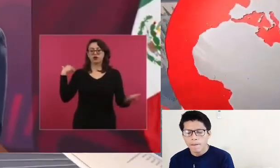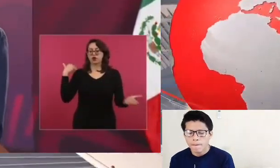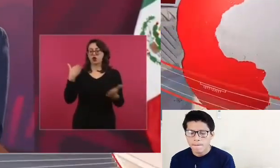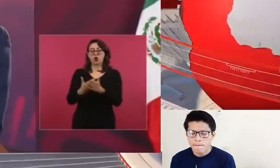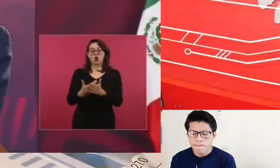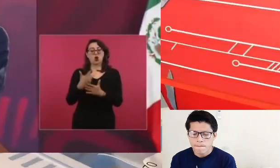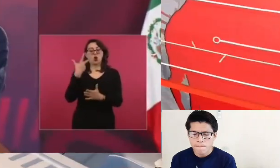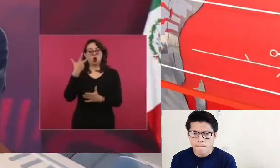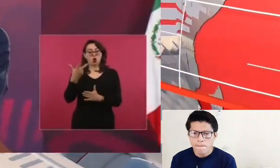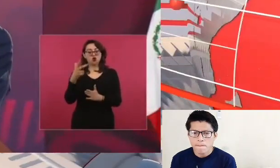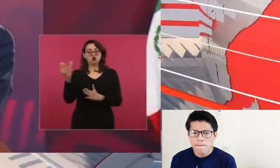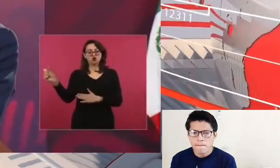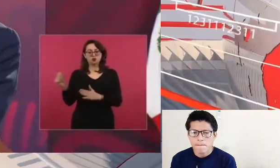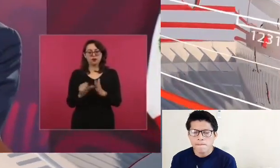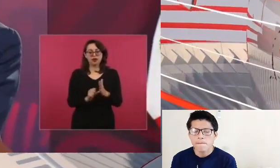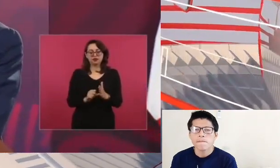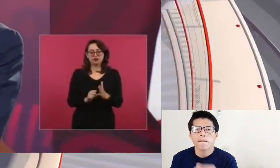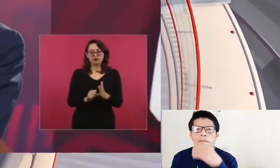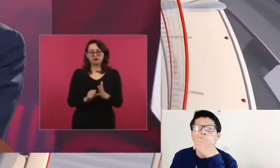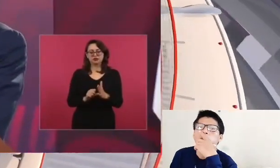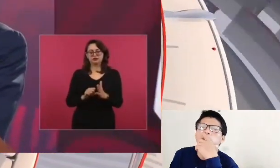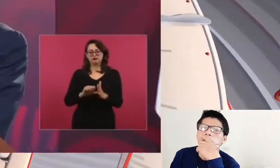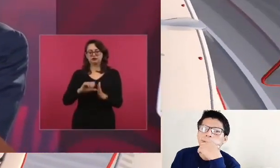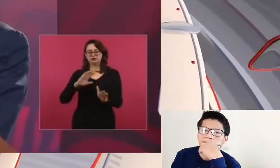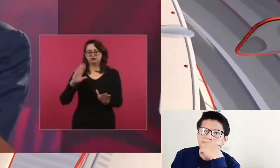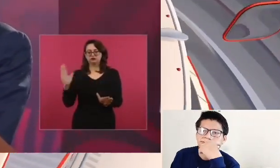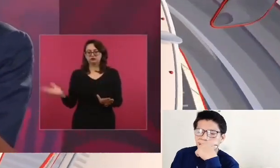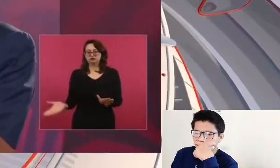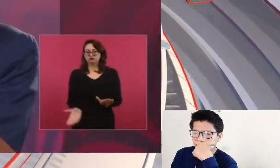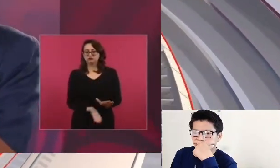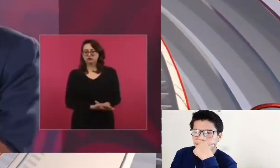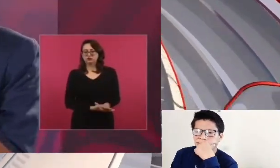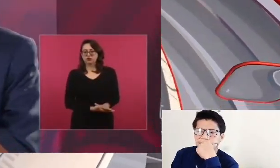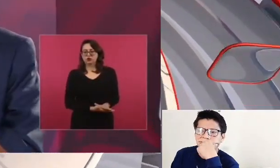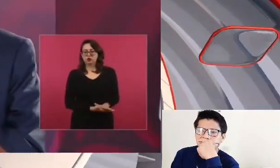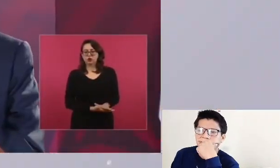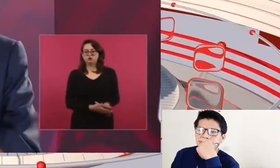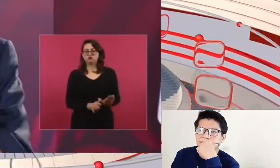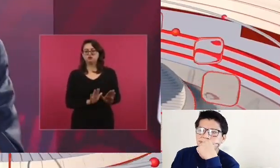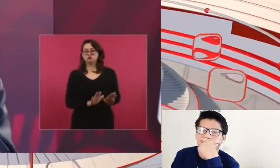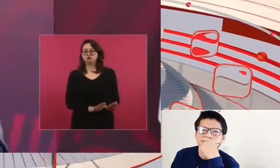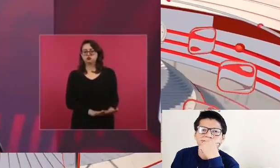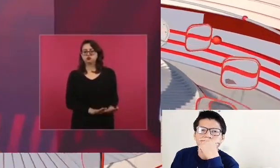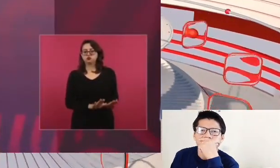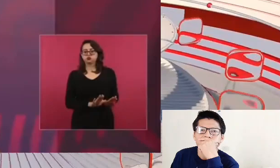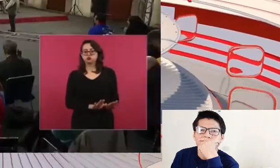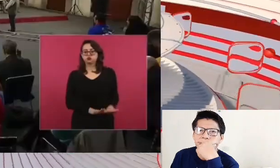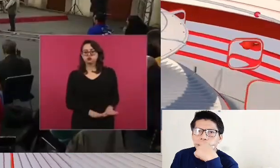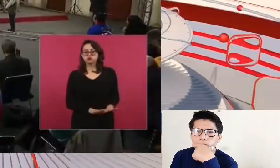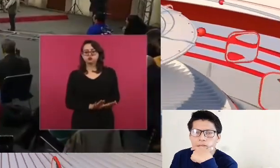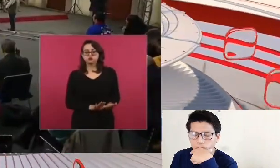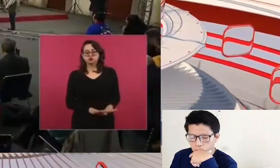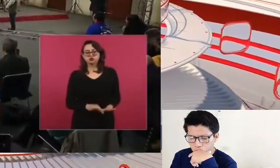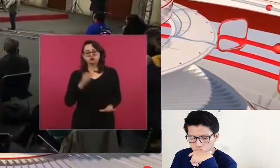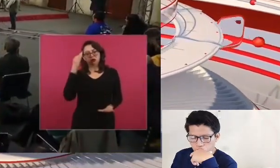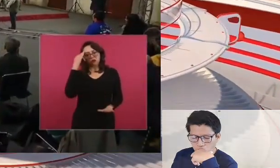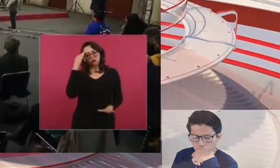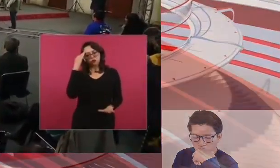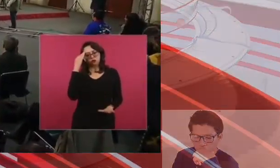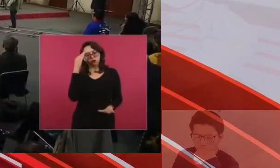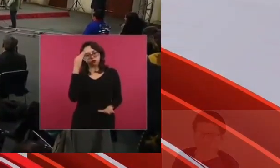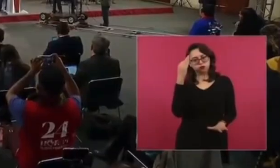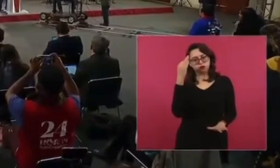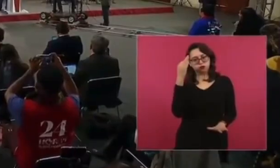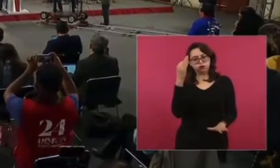con un expediente guardado que implica el que se resuelva